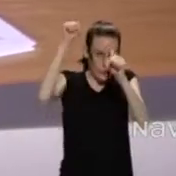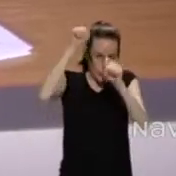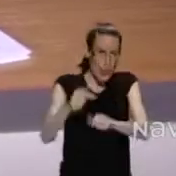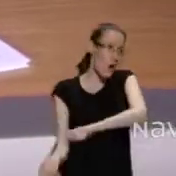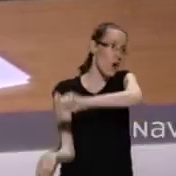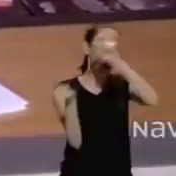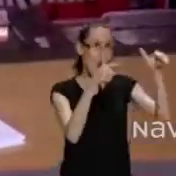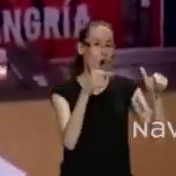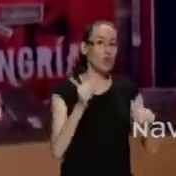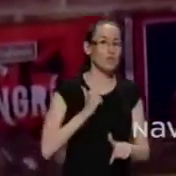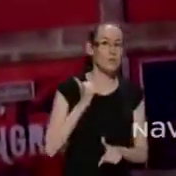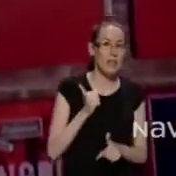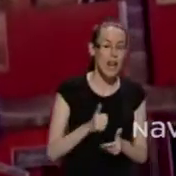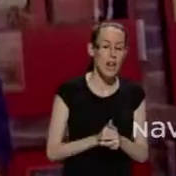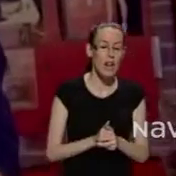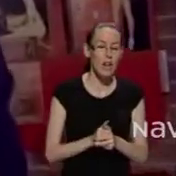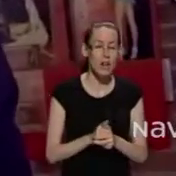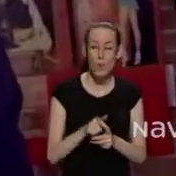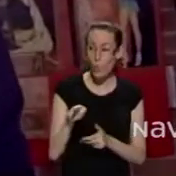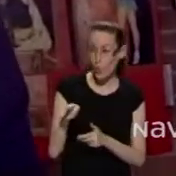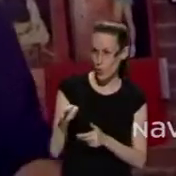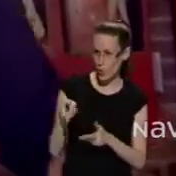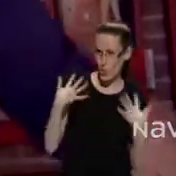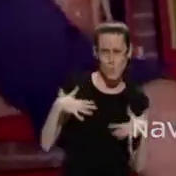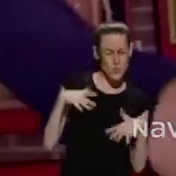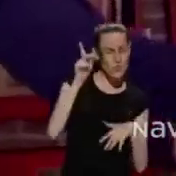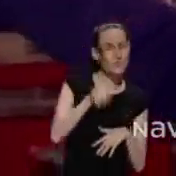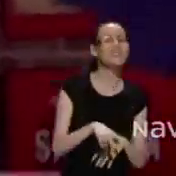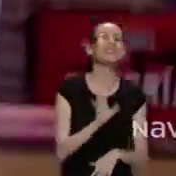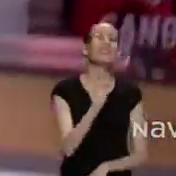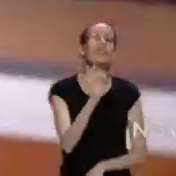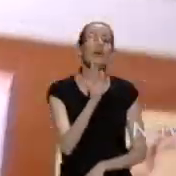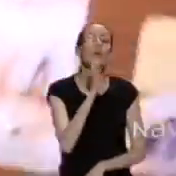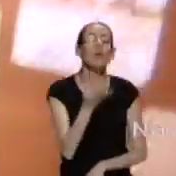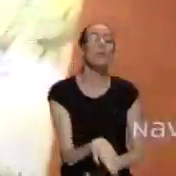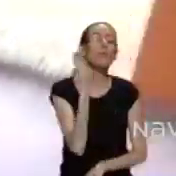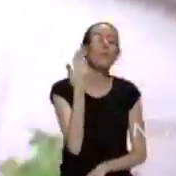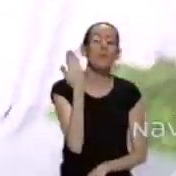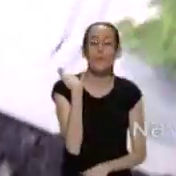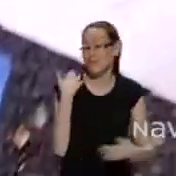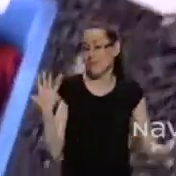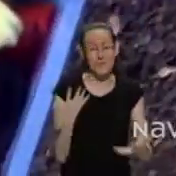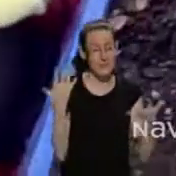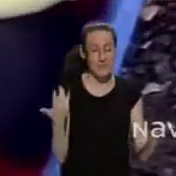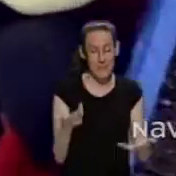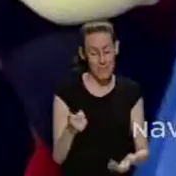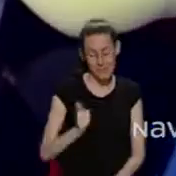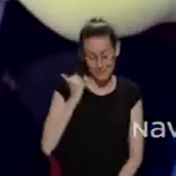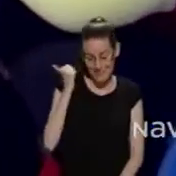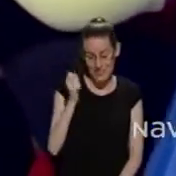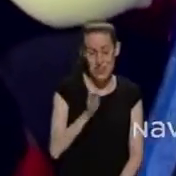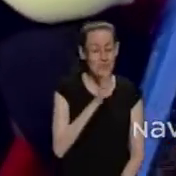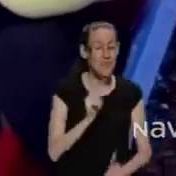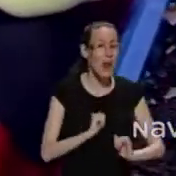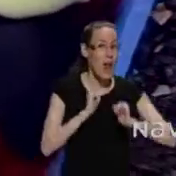Sí, bueno, eso en principio lo puse... Fue una evolución sobre la marcha. Porque